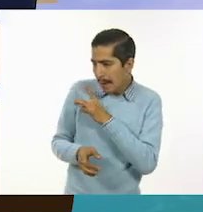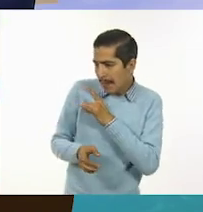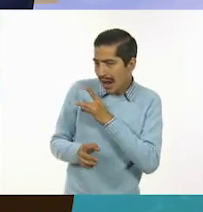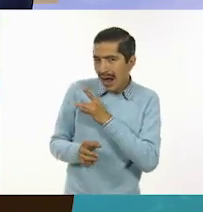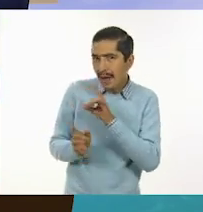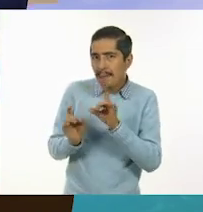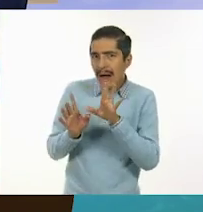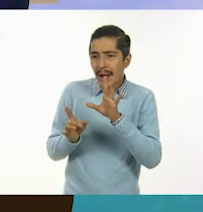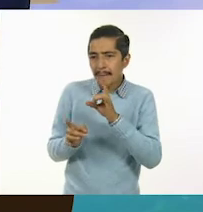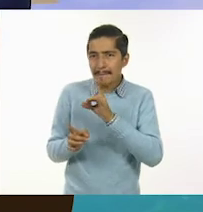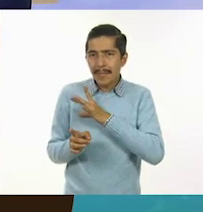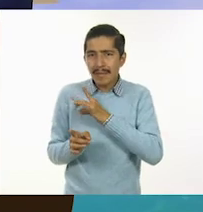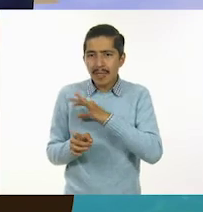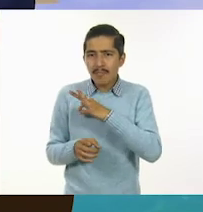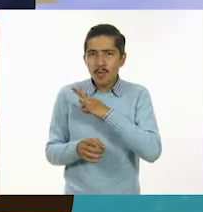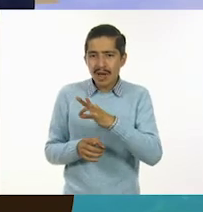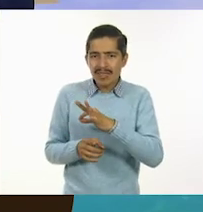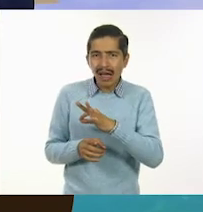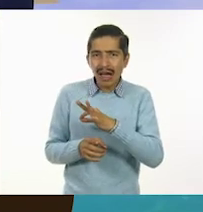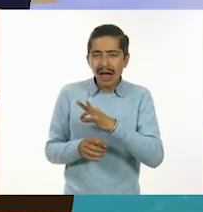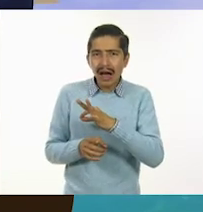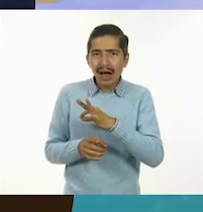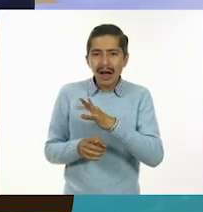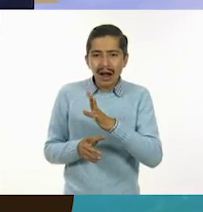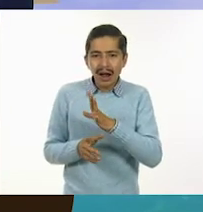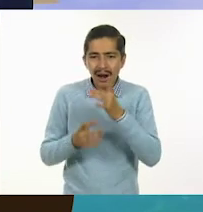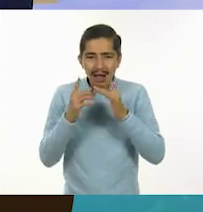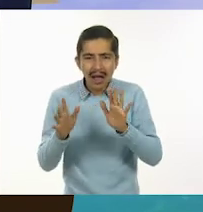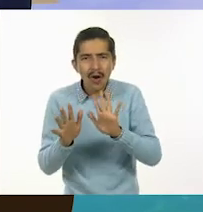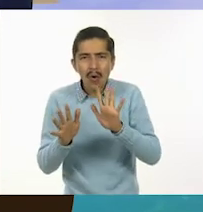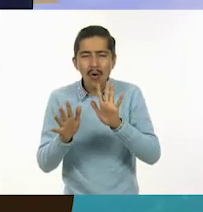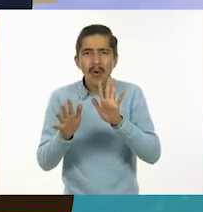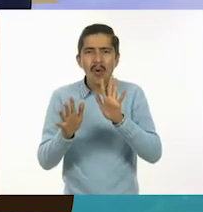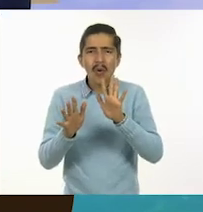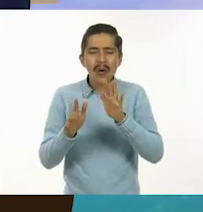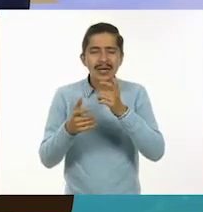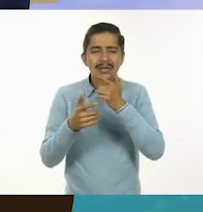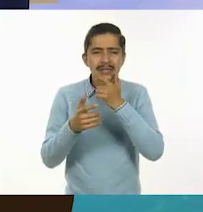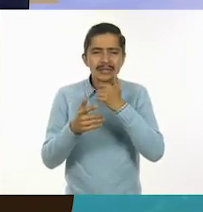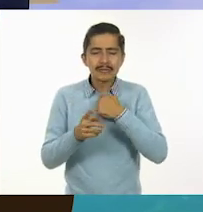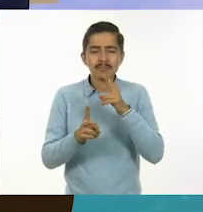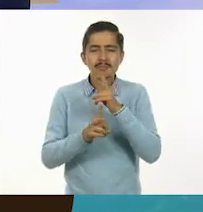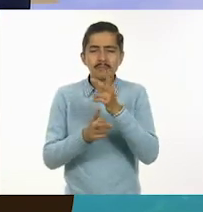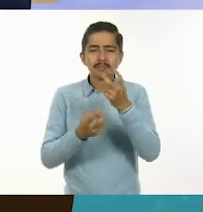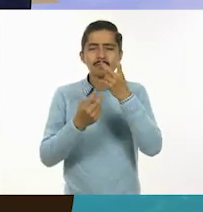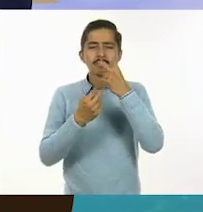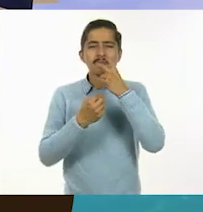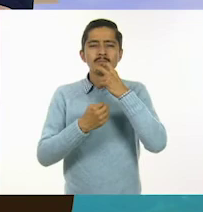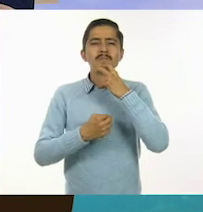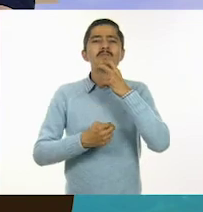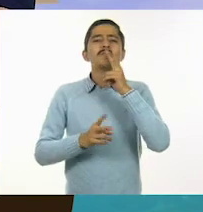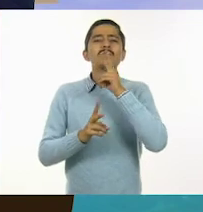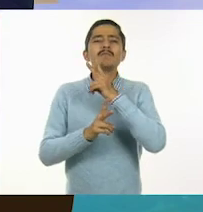dejar que el miedo me traicione. Dejaré de reír, respiraré y guardaré silencio.